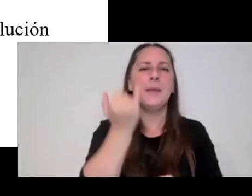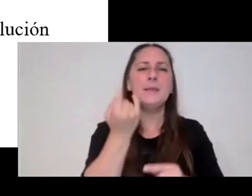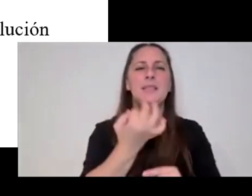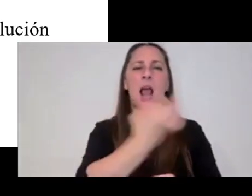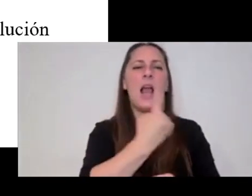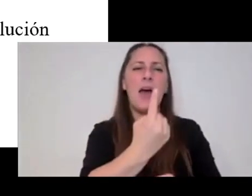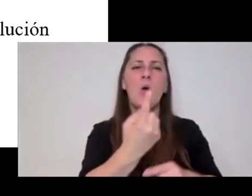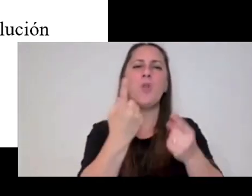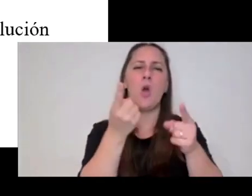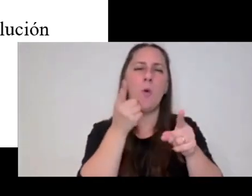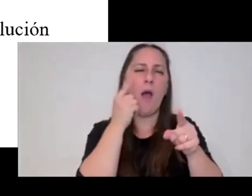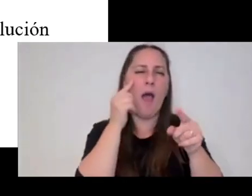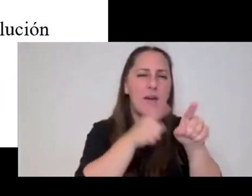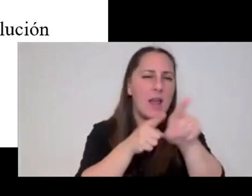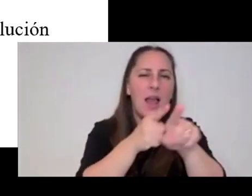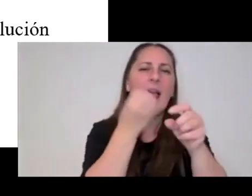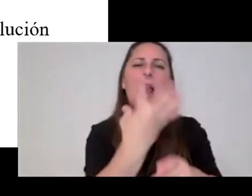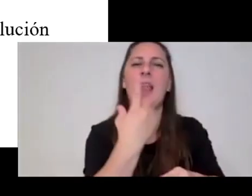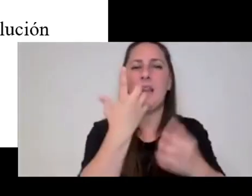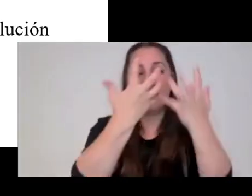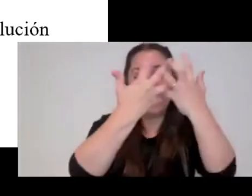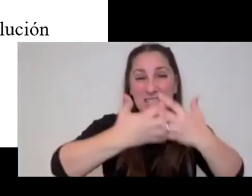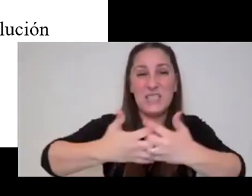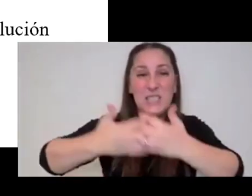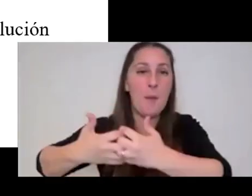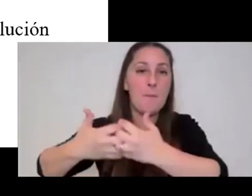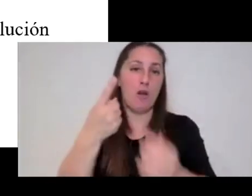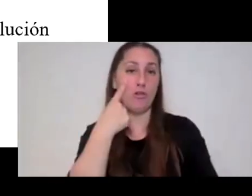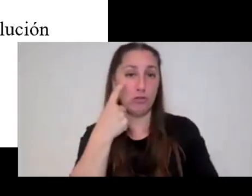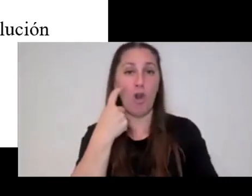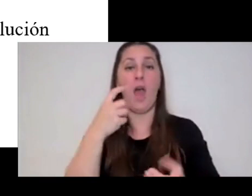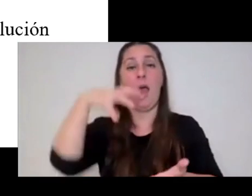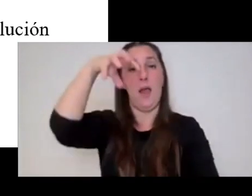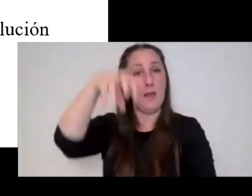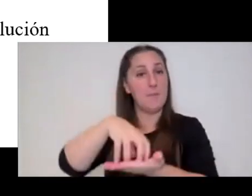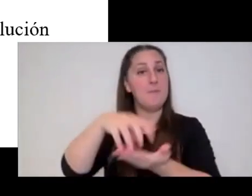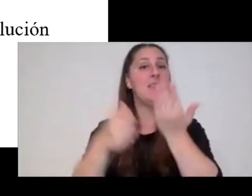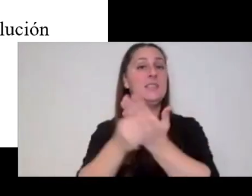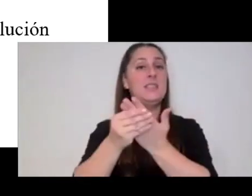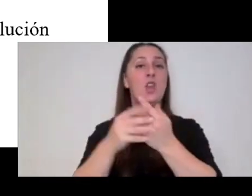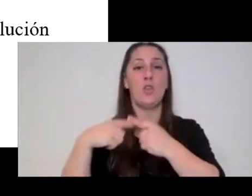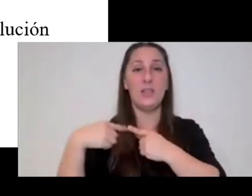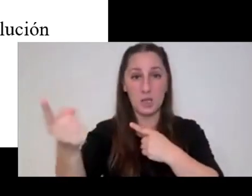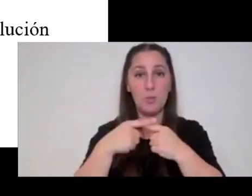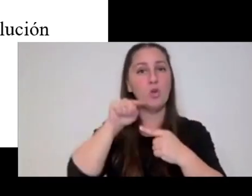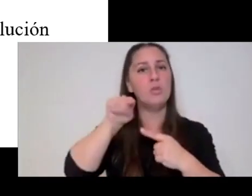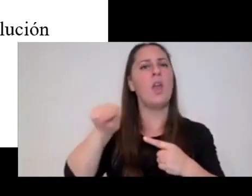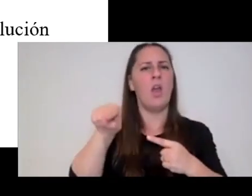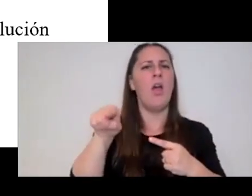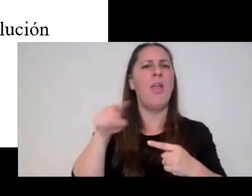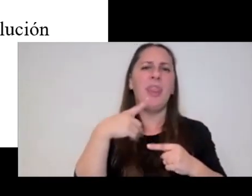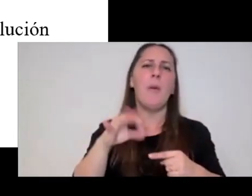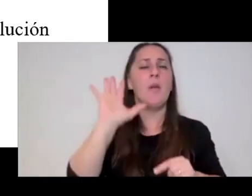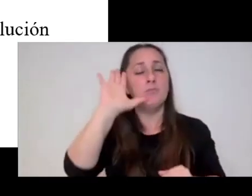sistémico donde el Ministerio de Transporte tendrá que dar conformidad a las